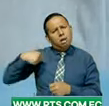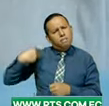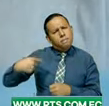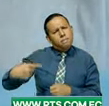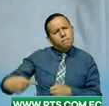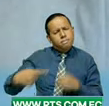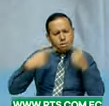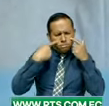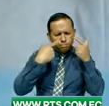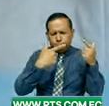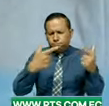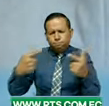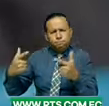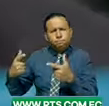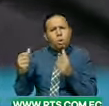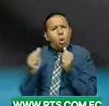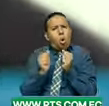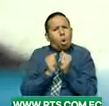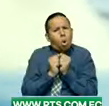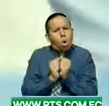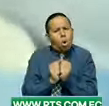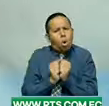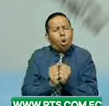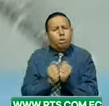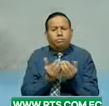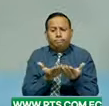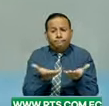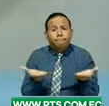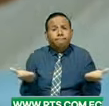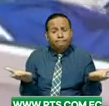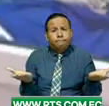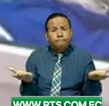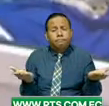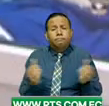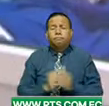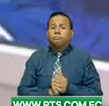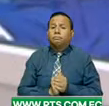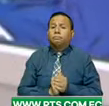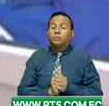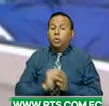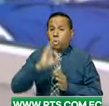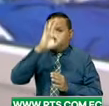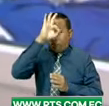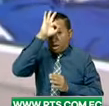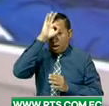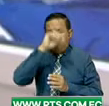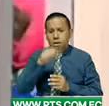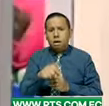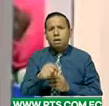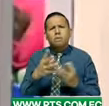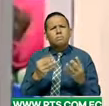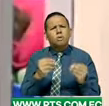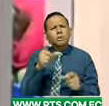de vivir junto a ellos emociones que no podemos explicarlo. Hospital Centinela, que acogía a cientos de contagiados por